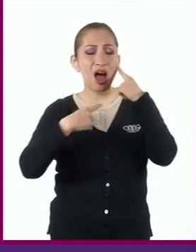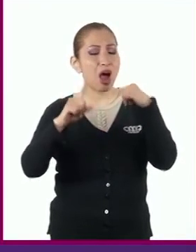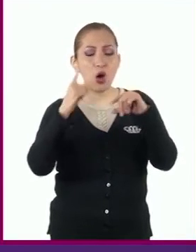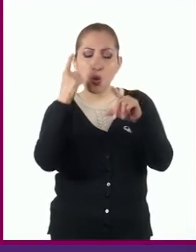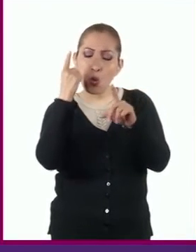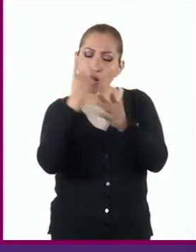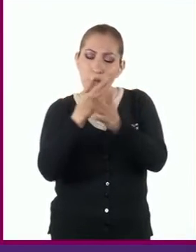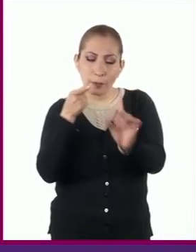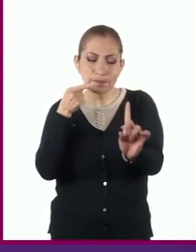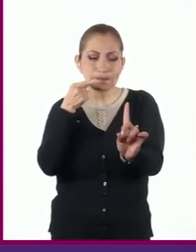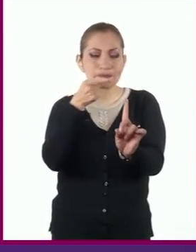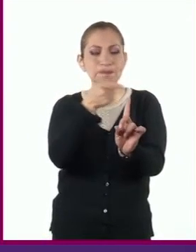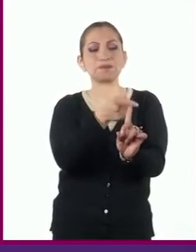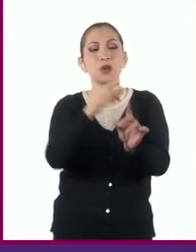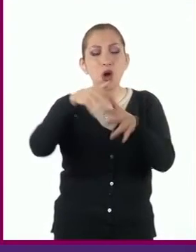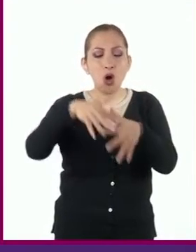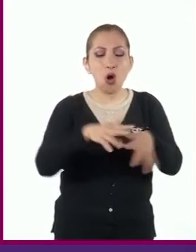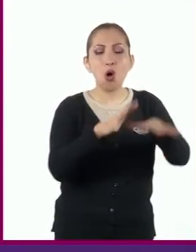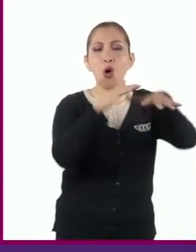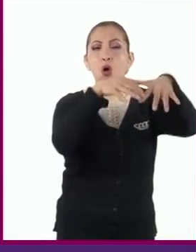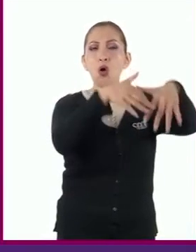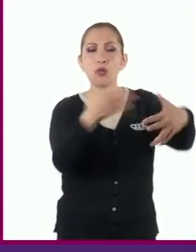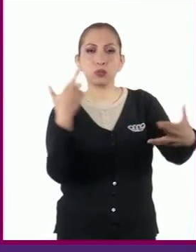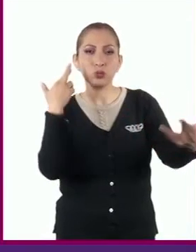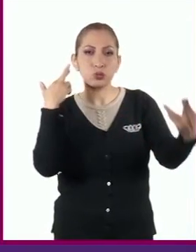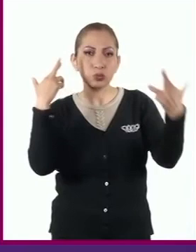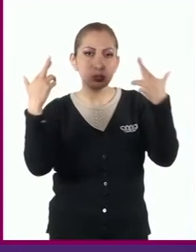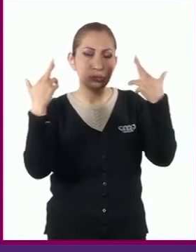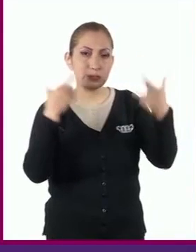el majestuoso tumbo de las olas.